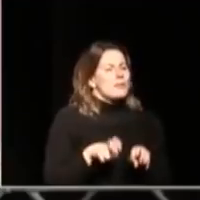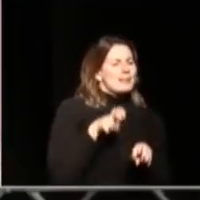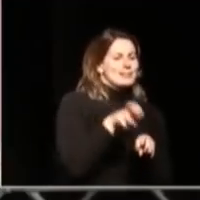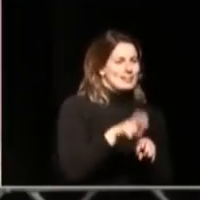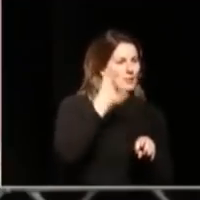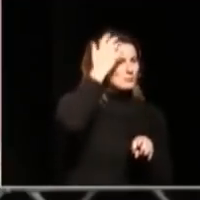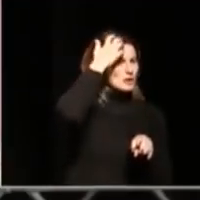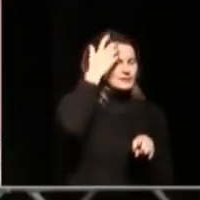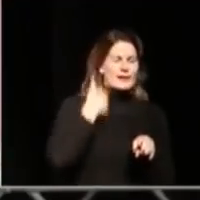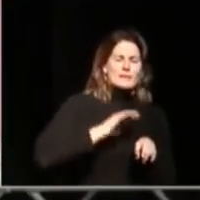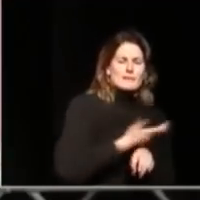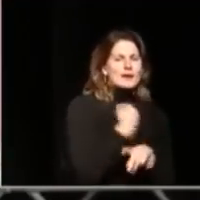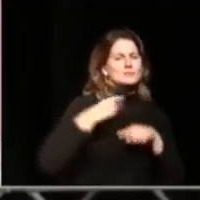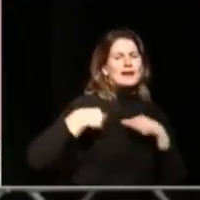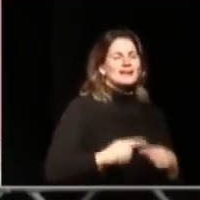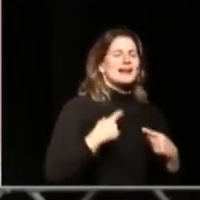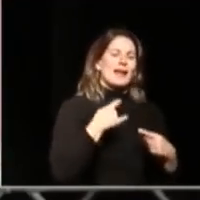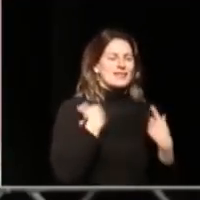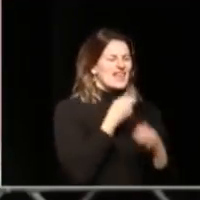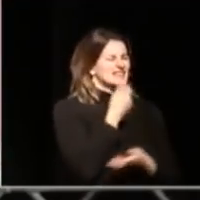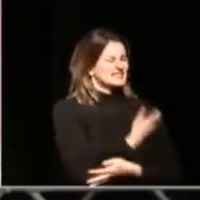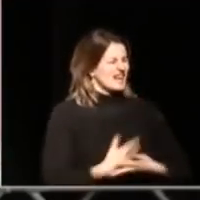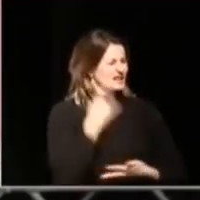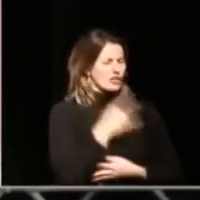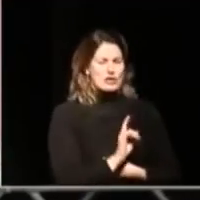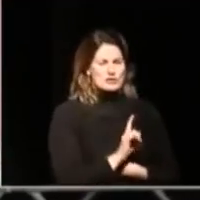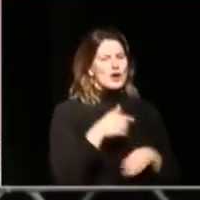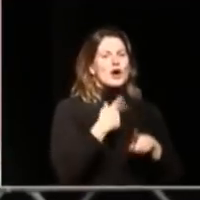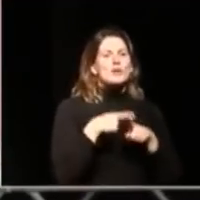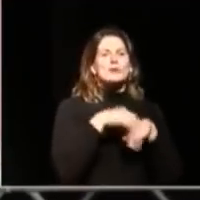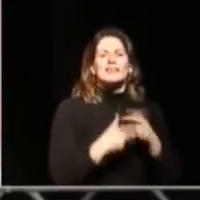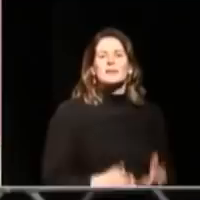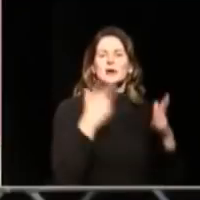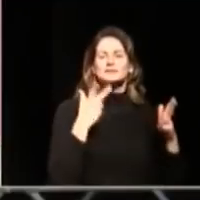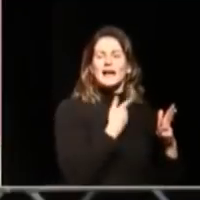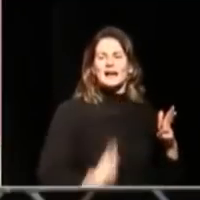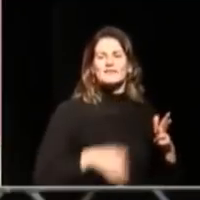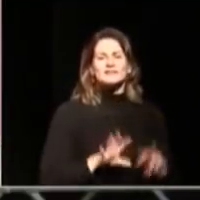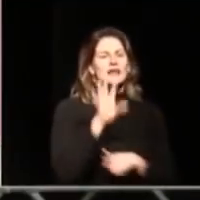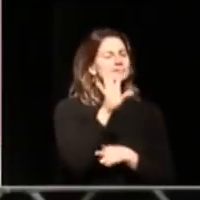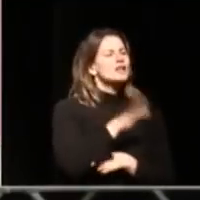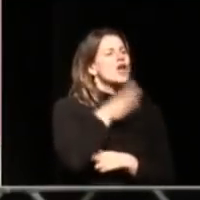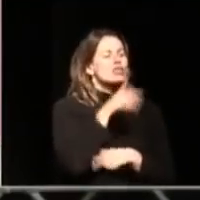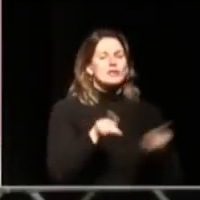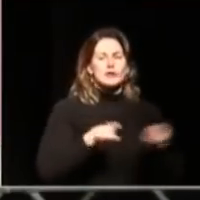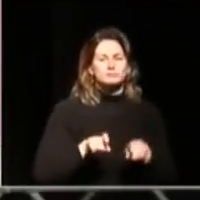de monarquías hereditarias por sangre azul. Porque en democracia los jefes del Estado se eligen en las urnas.